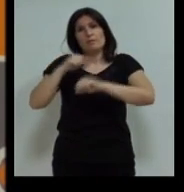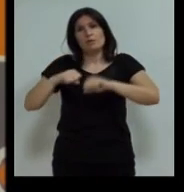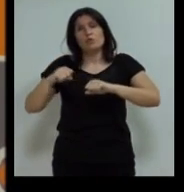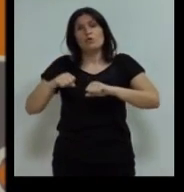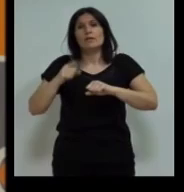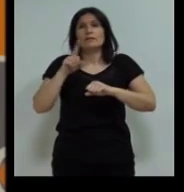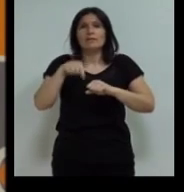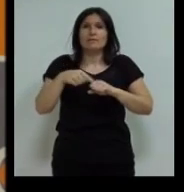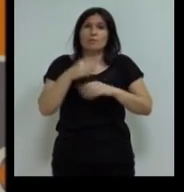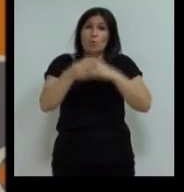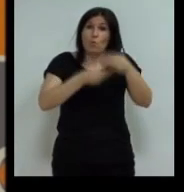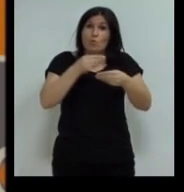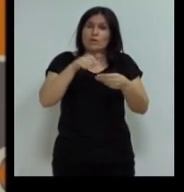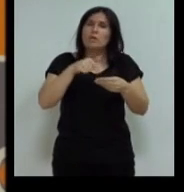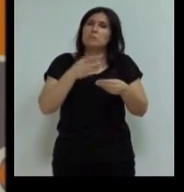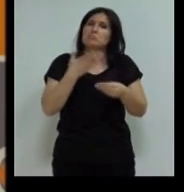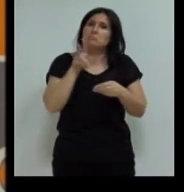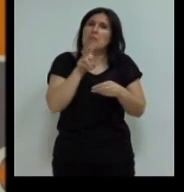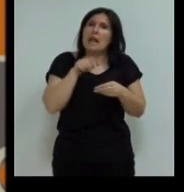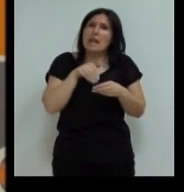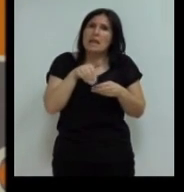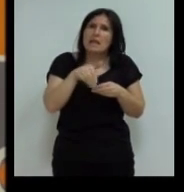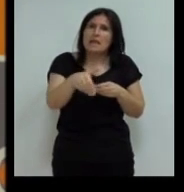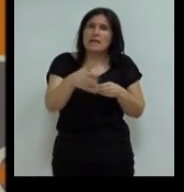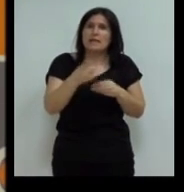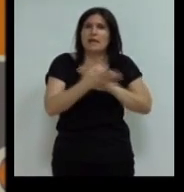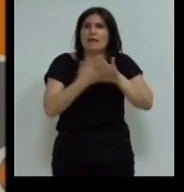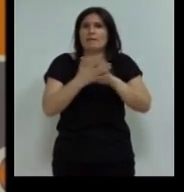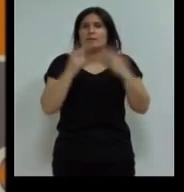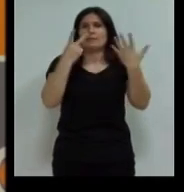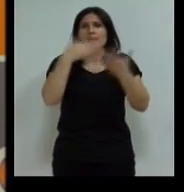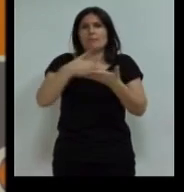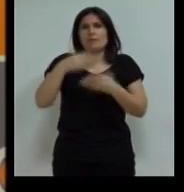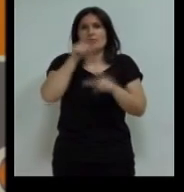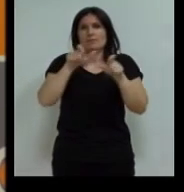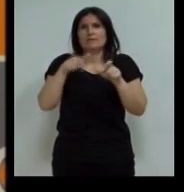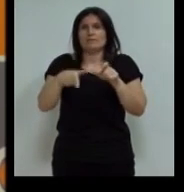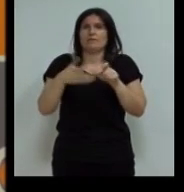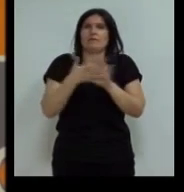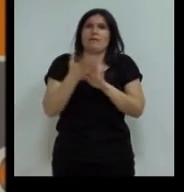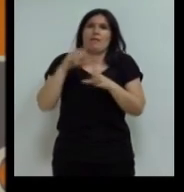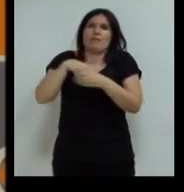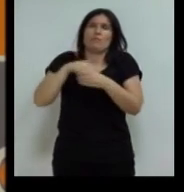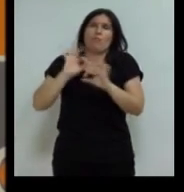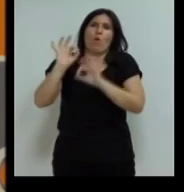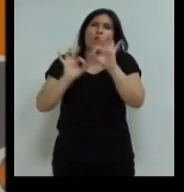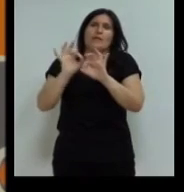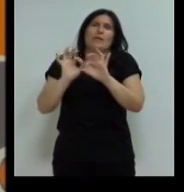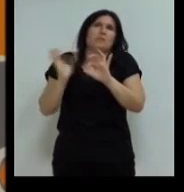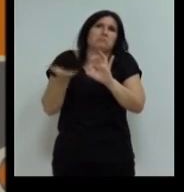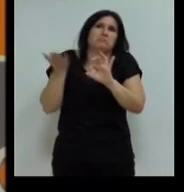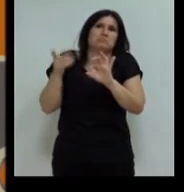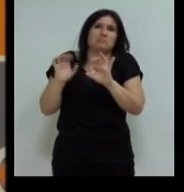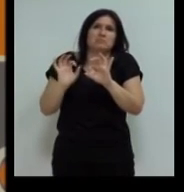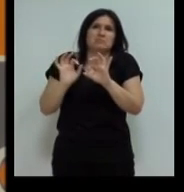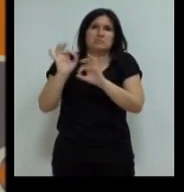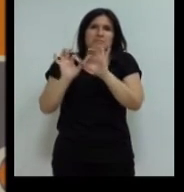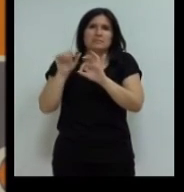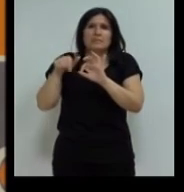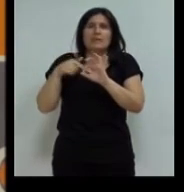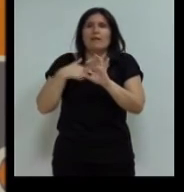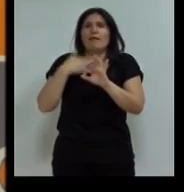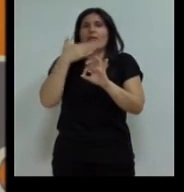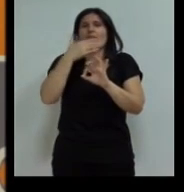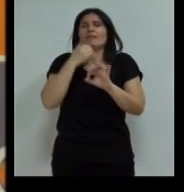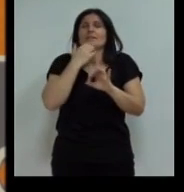público potencial y hablamos de 7 millones de personas, de los cuales hay un porcentaje X que sí agradecerían el tema del